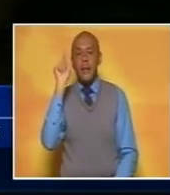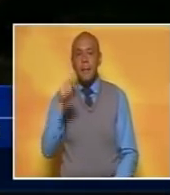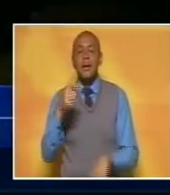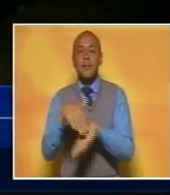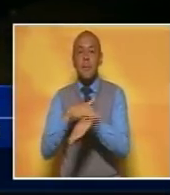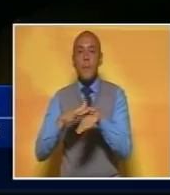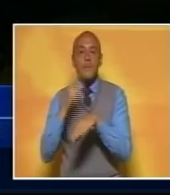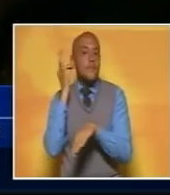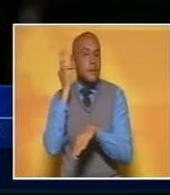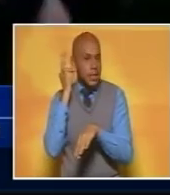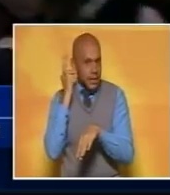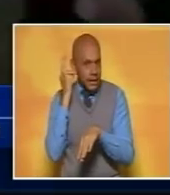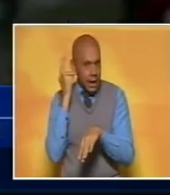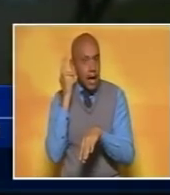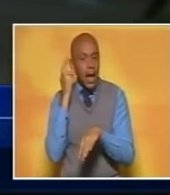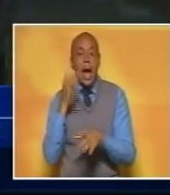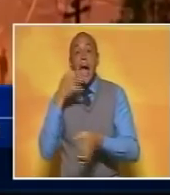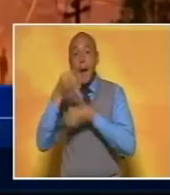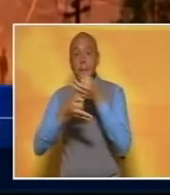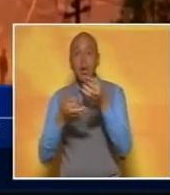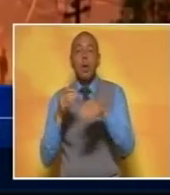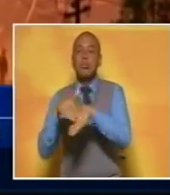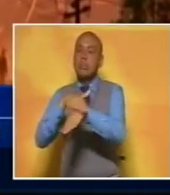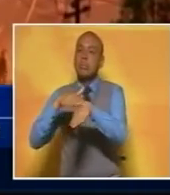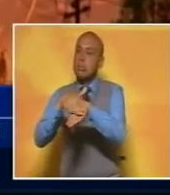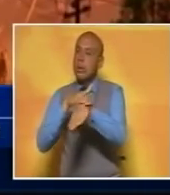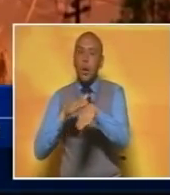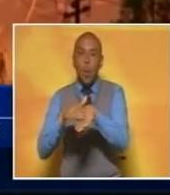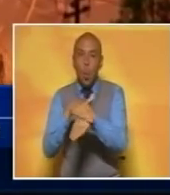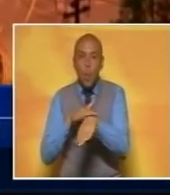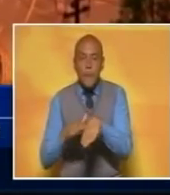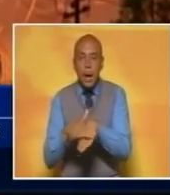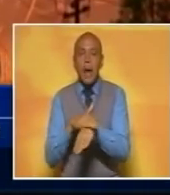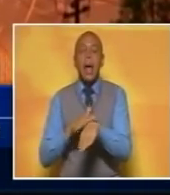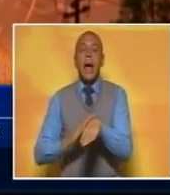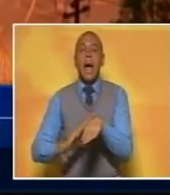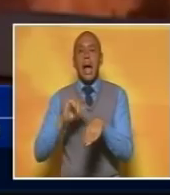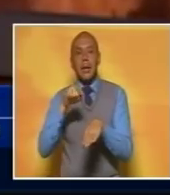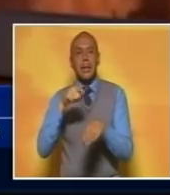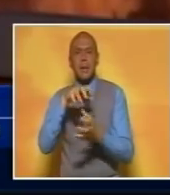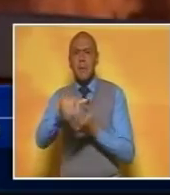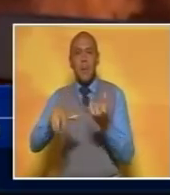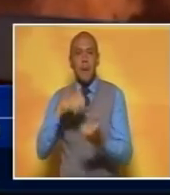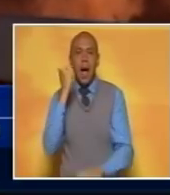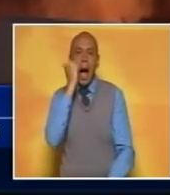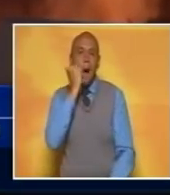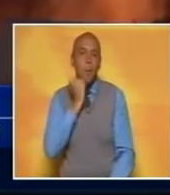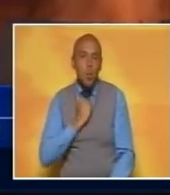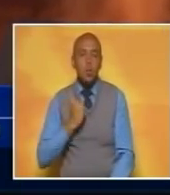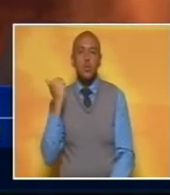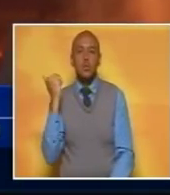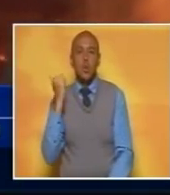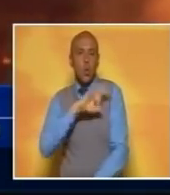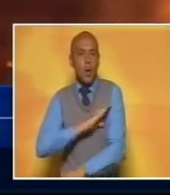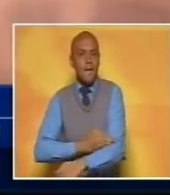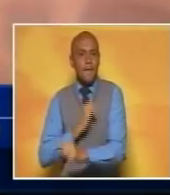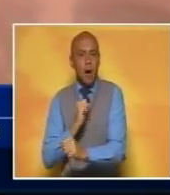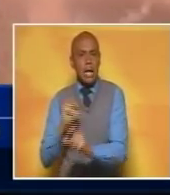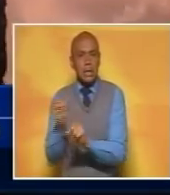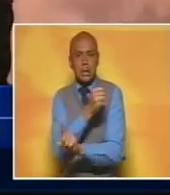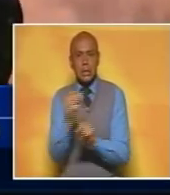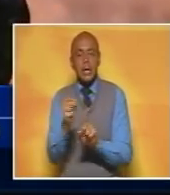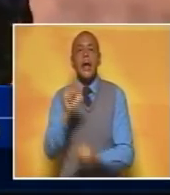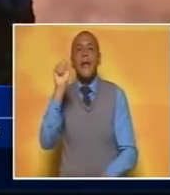Interior, María Paula Romo, ofreció disculpas debido a esta situación y por el abuso de la fuerza pública. También el